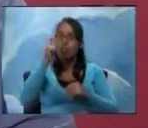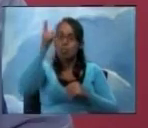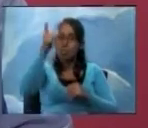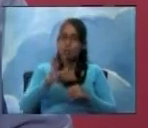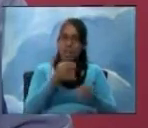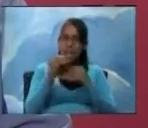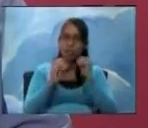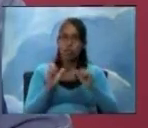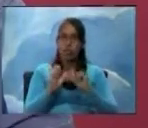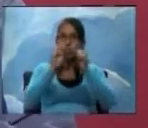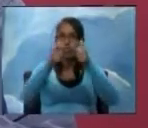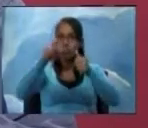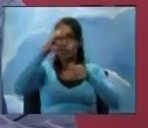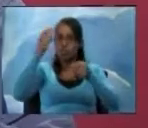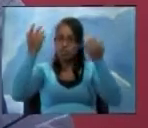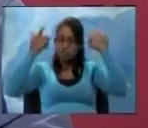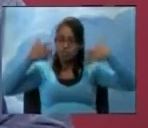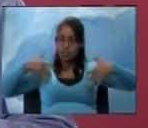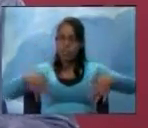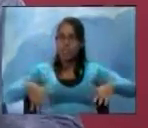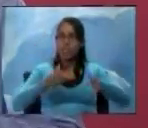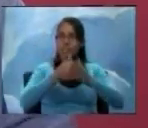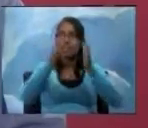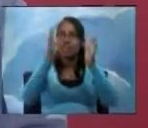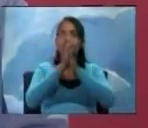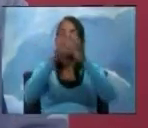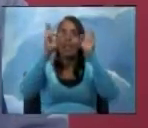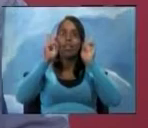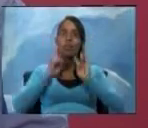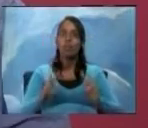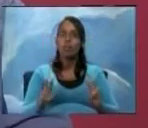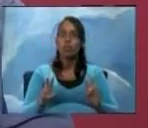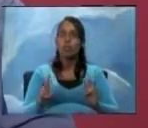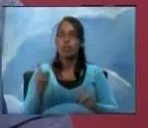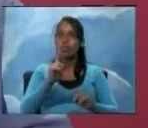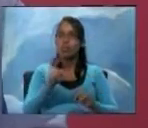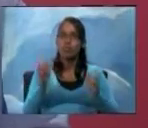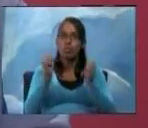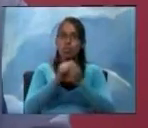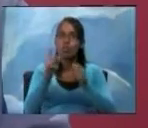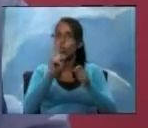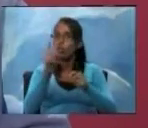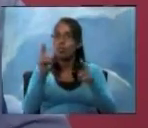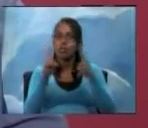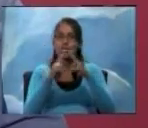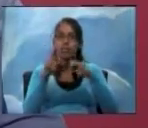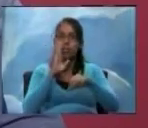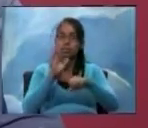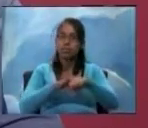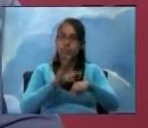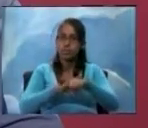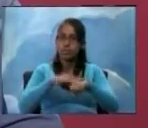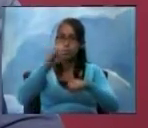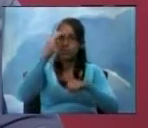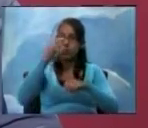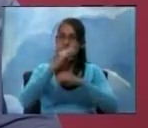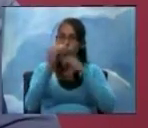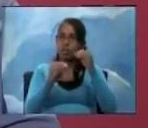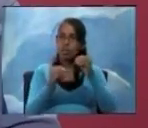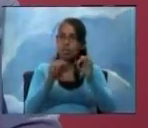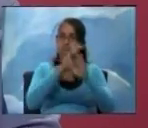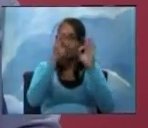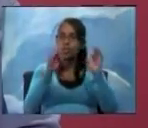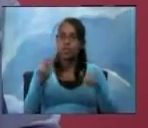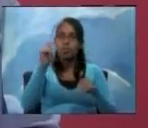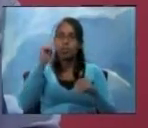en el principio, Dios los vistió de una santidad pura. No conocía el pecado. Dios lo hizo de tal manera que el hombre tuviera